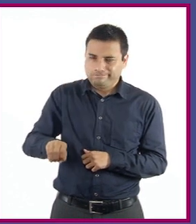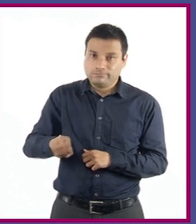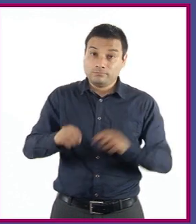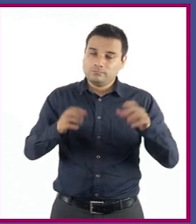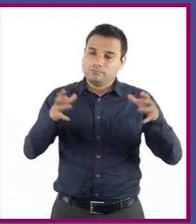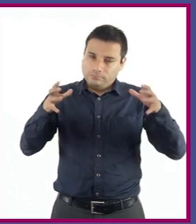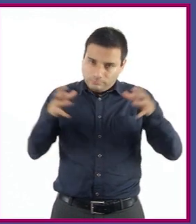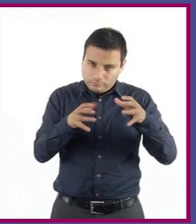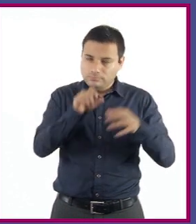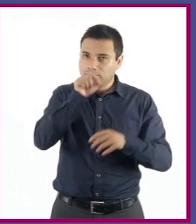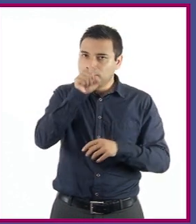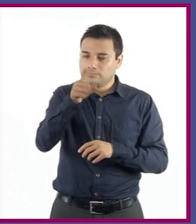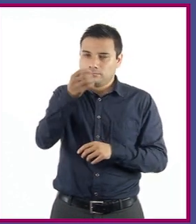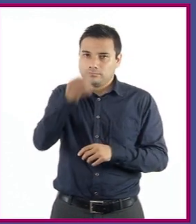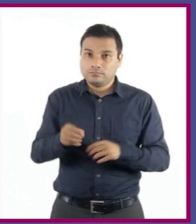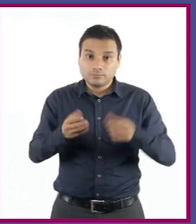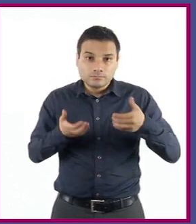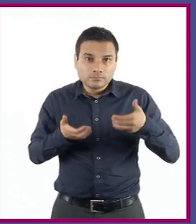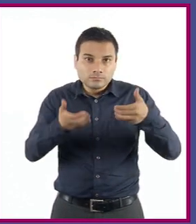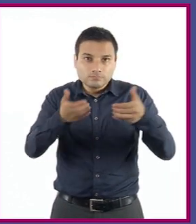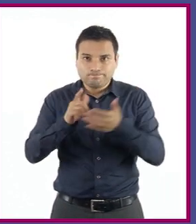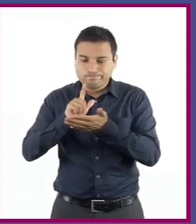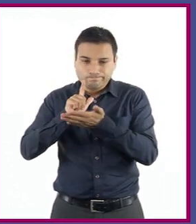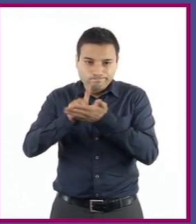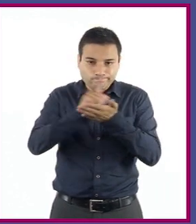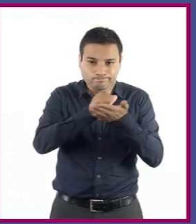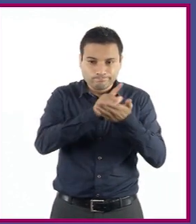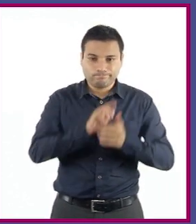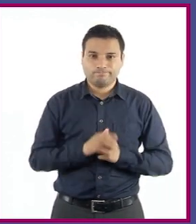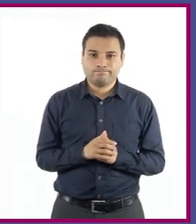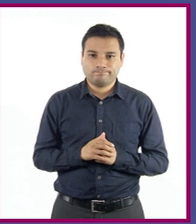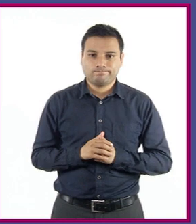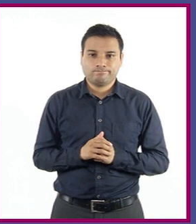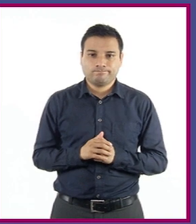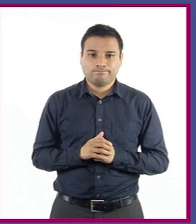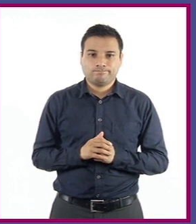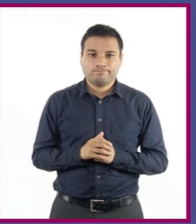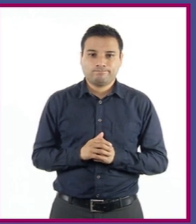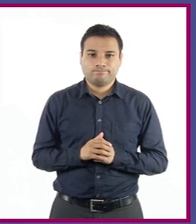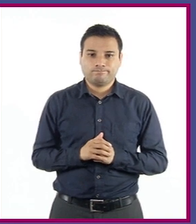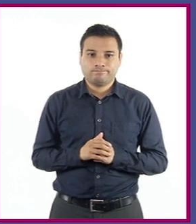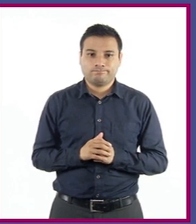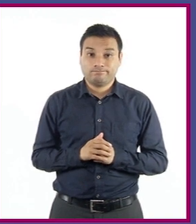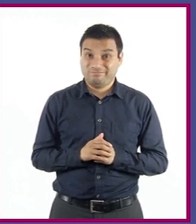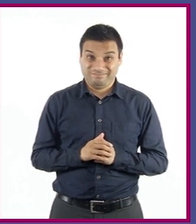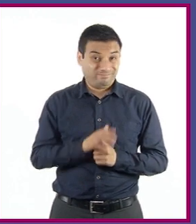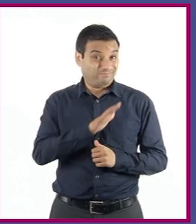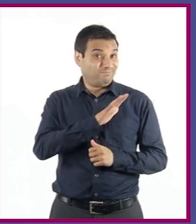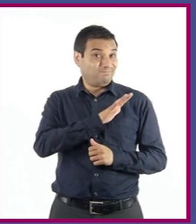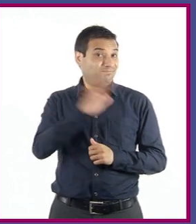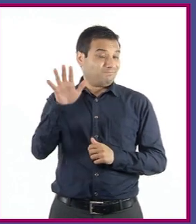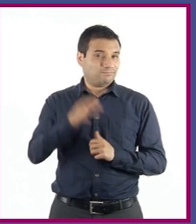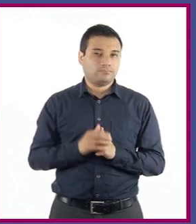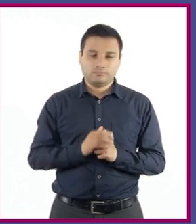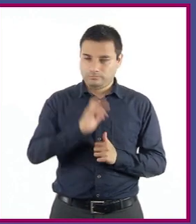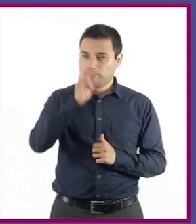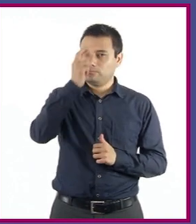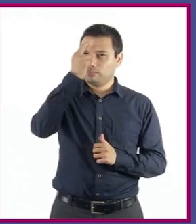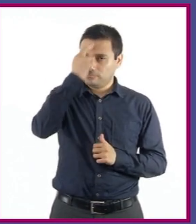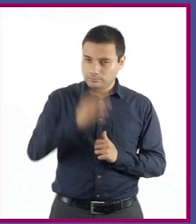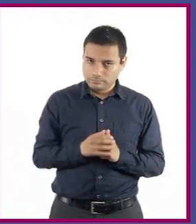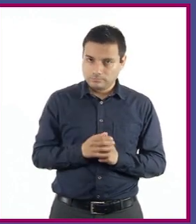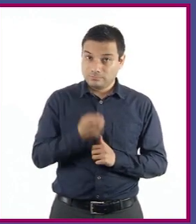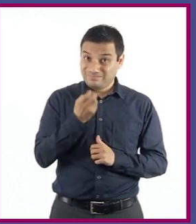de la limpieza de la vía pública. Ante la objeción, le recordamos el riesgo sanitario que